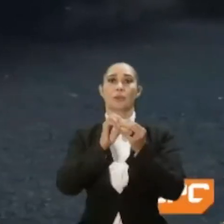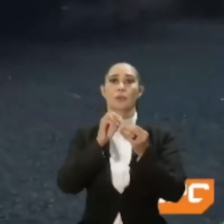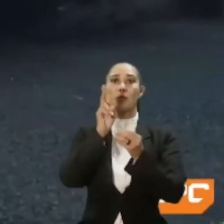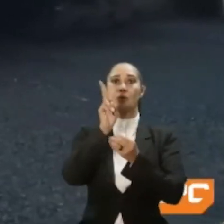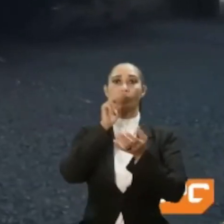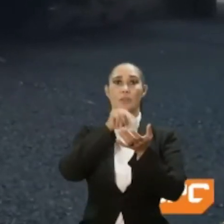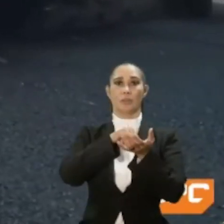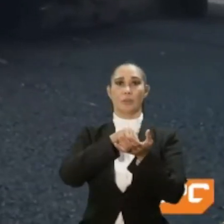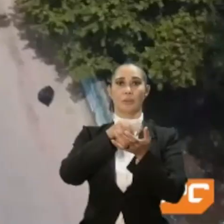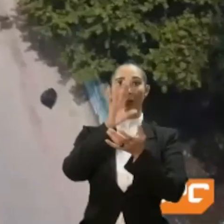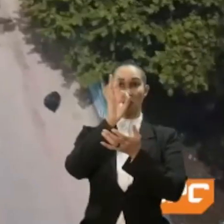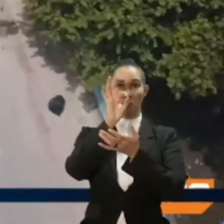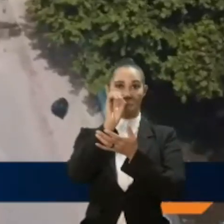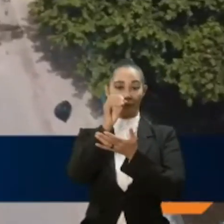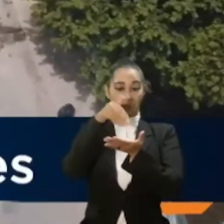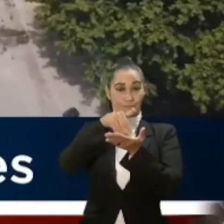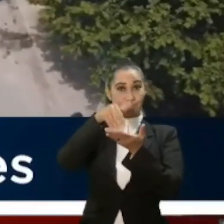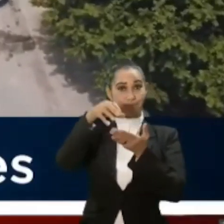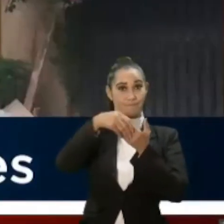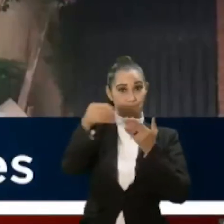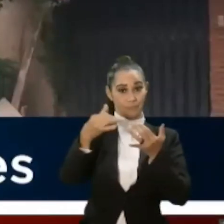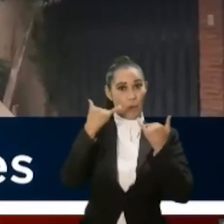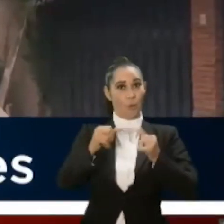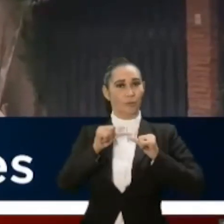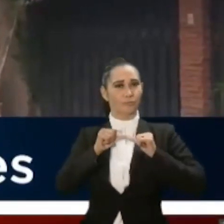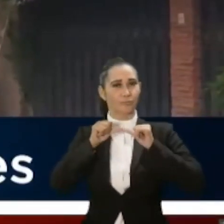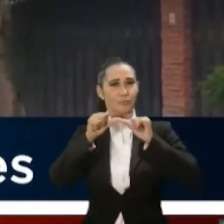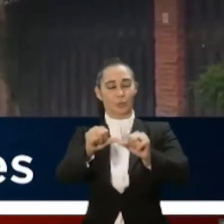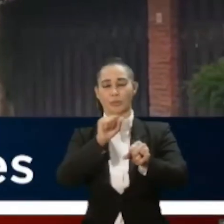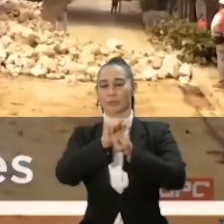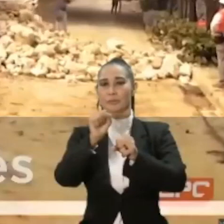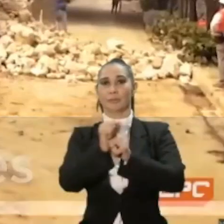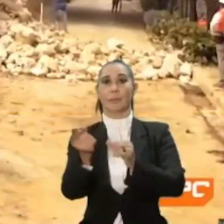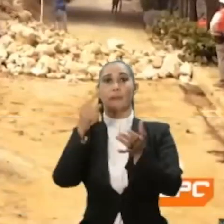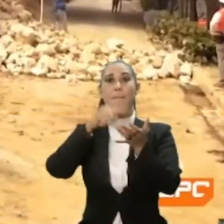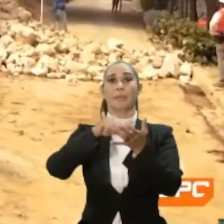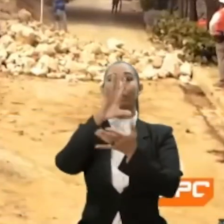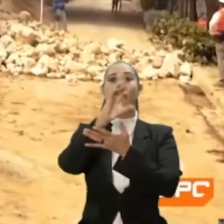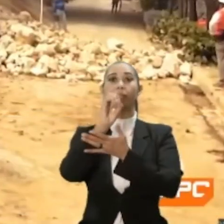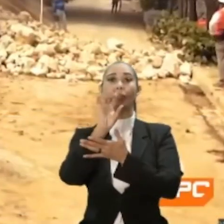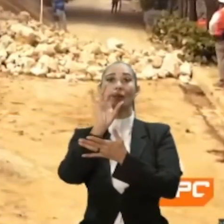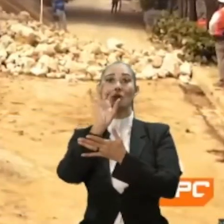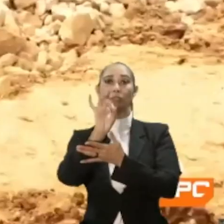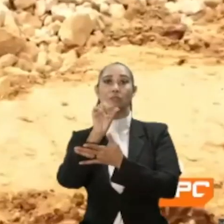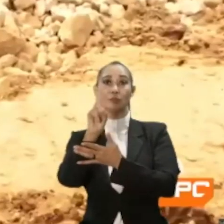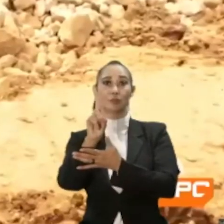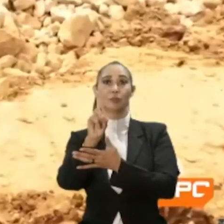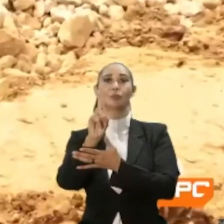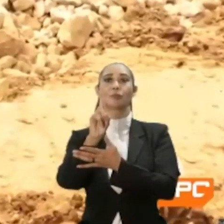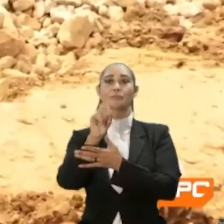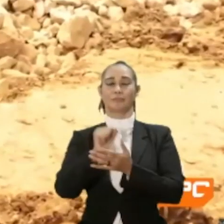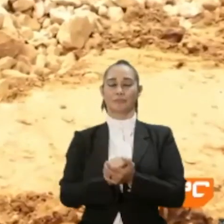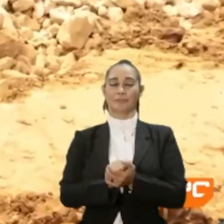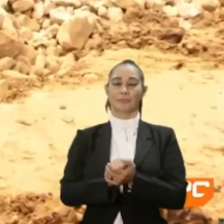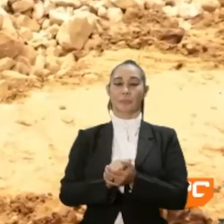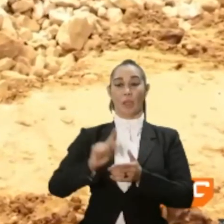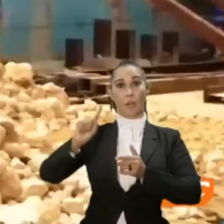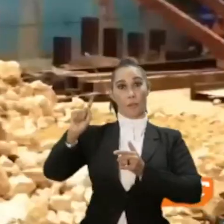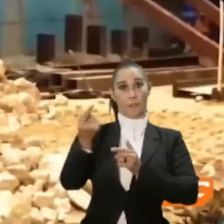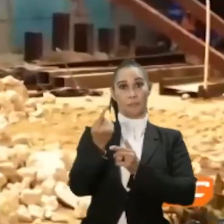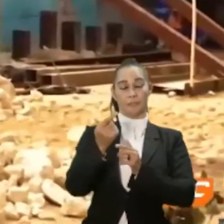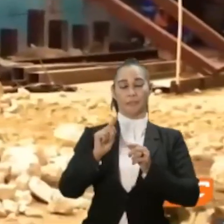90.390 millones de pesos y este año seguimos construyendo otras 1.581 obras. Entre las principales